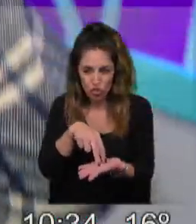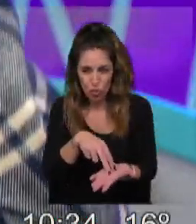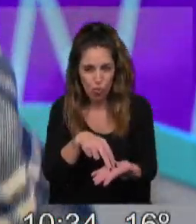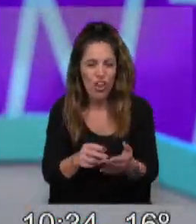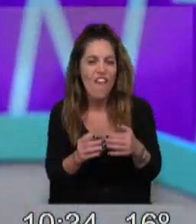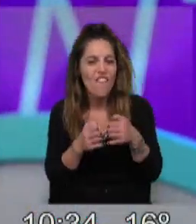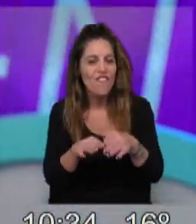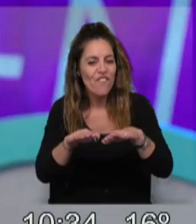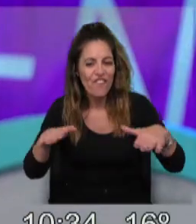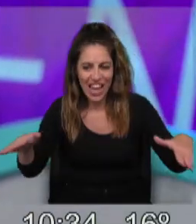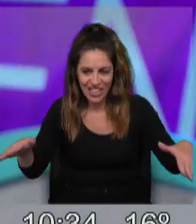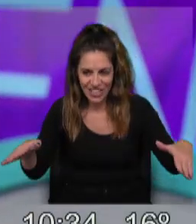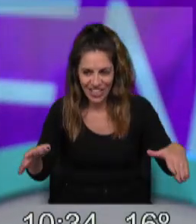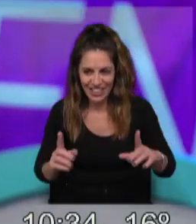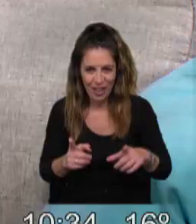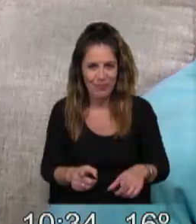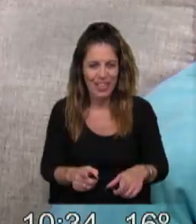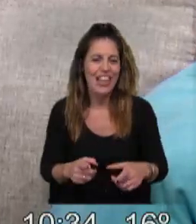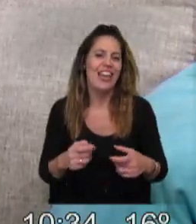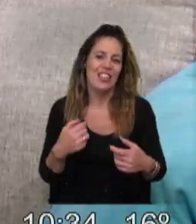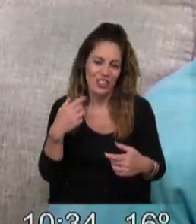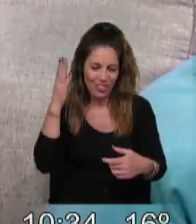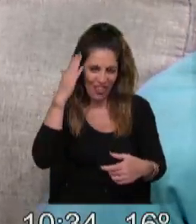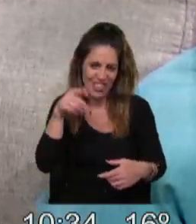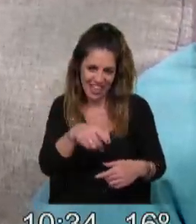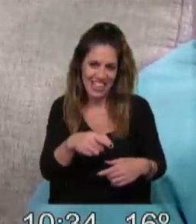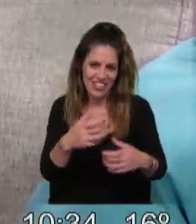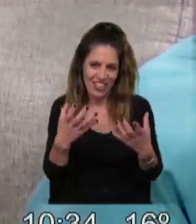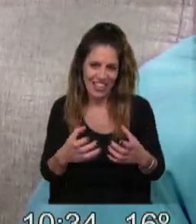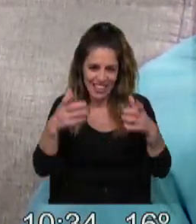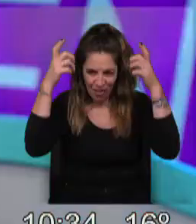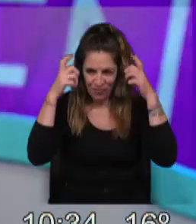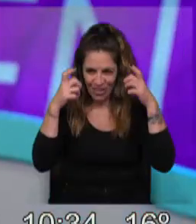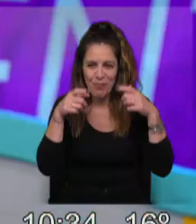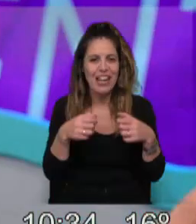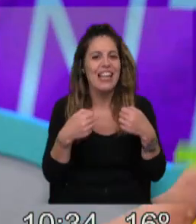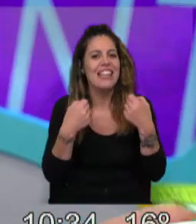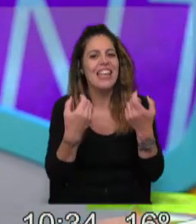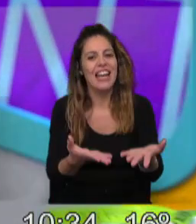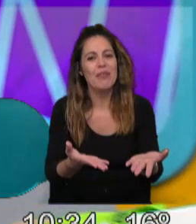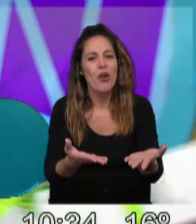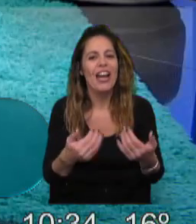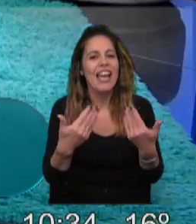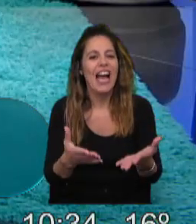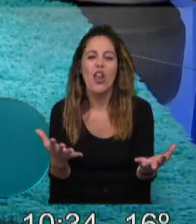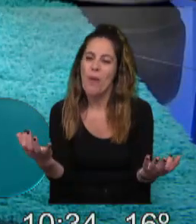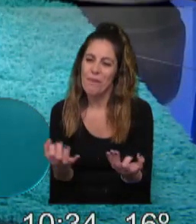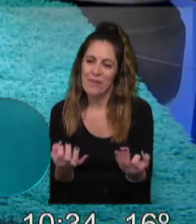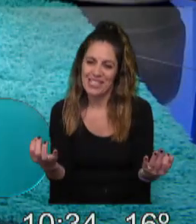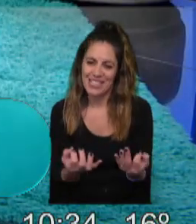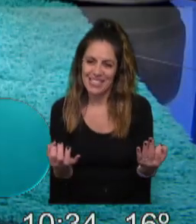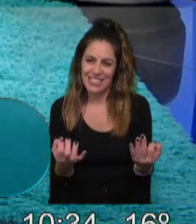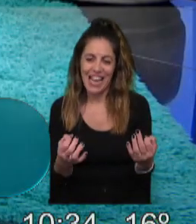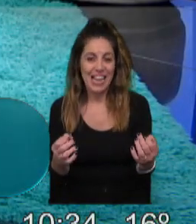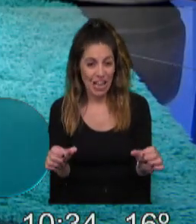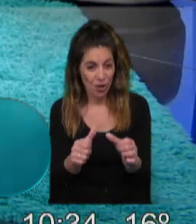puse cerca porque le dije a Mariana. Fito se lo va a querer poner. Pero incluso para él le trajimos un regalito especial. Ay, que es una de las prendas que también